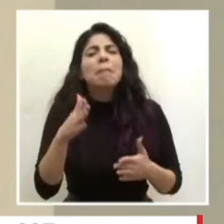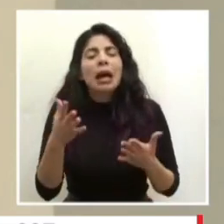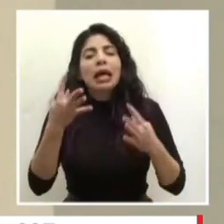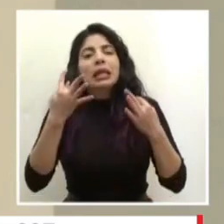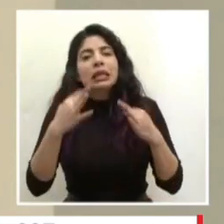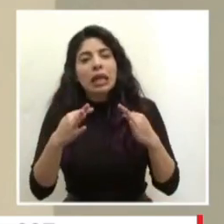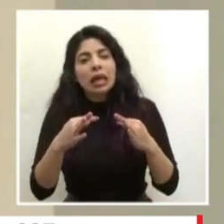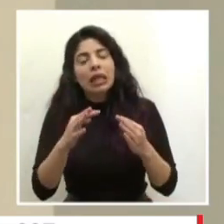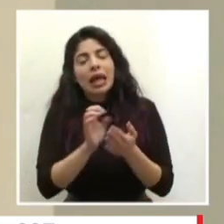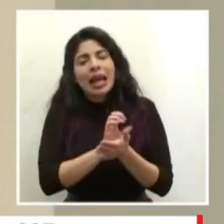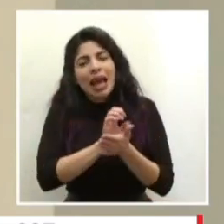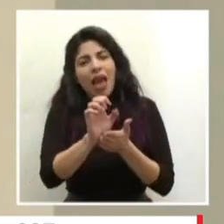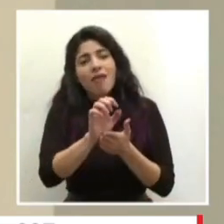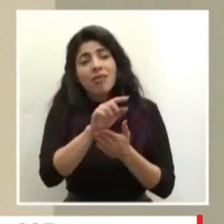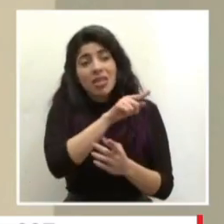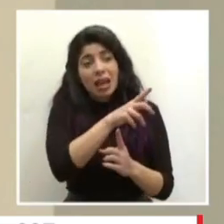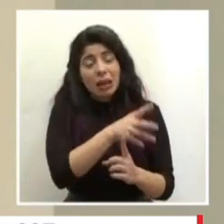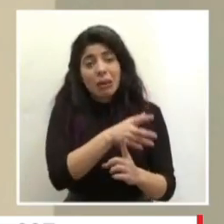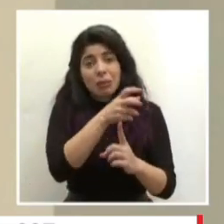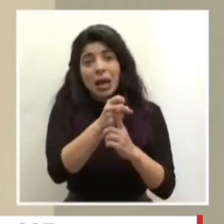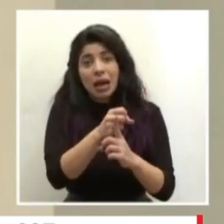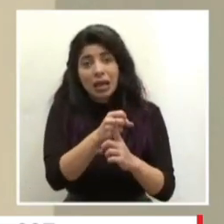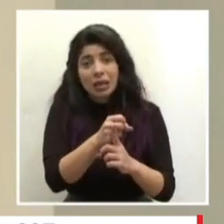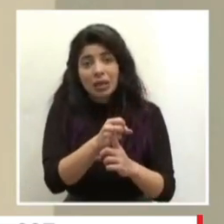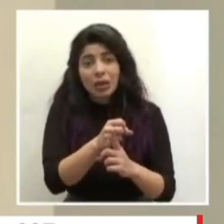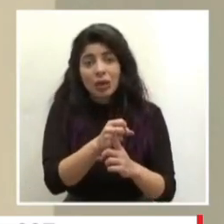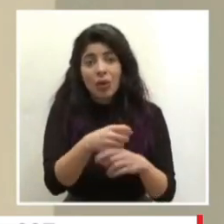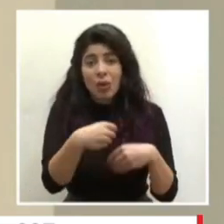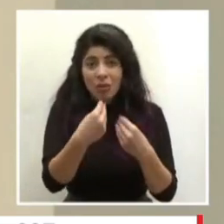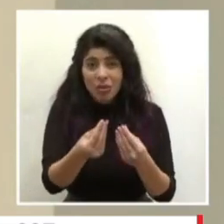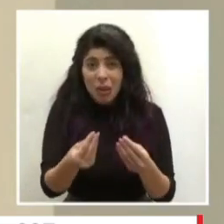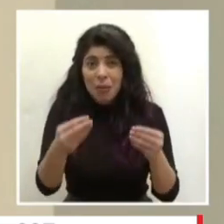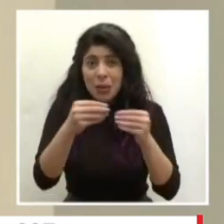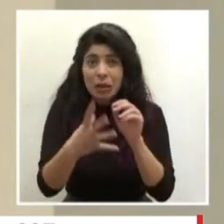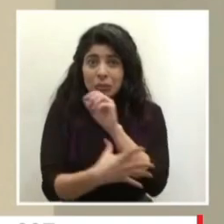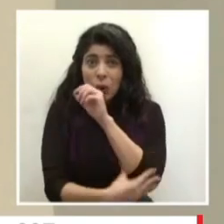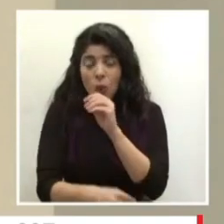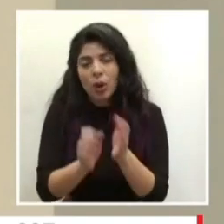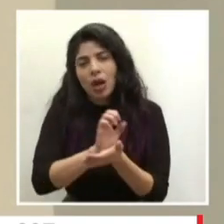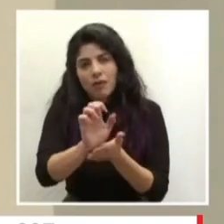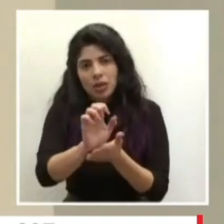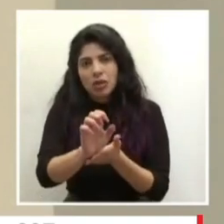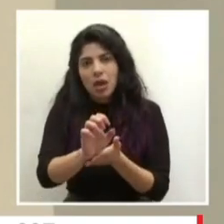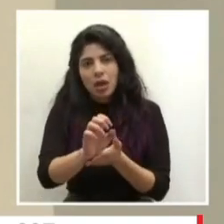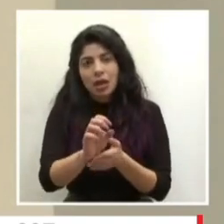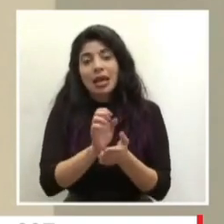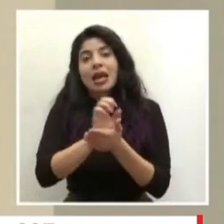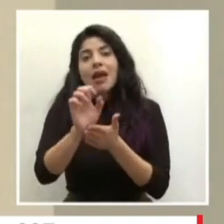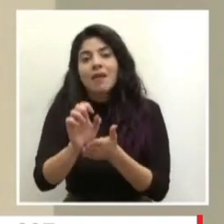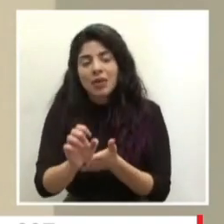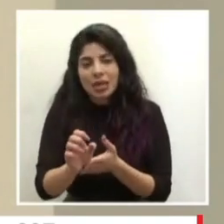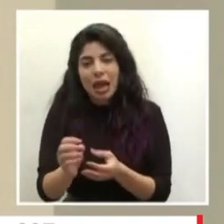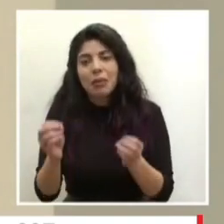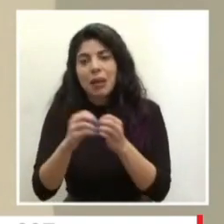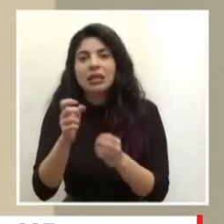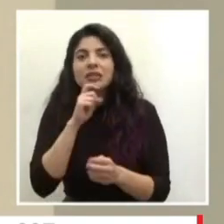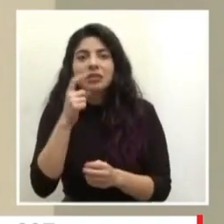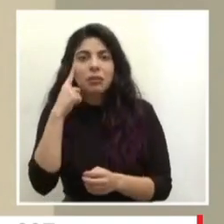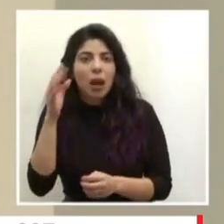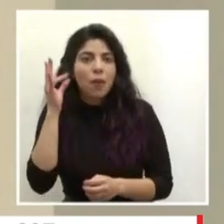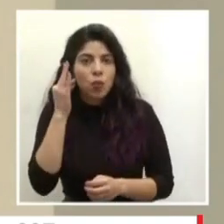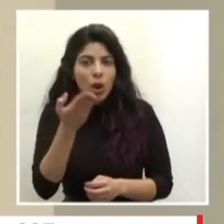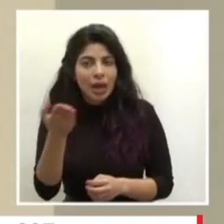al máximo que esto se traduzca en una profundización de la pobreza y por supuesto en una mayor dificultad para las mujeres